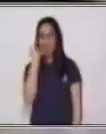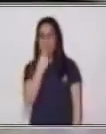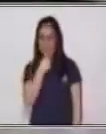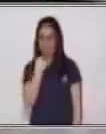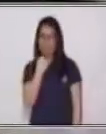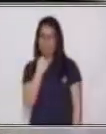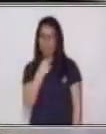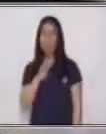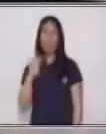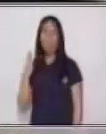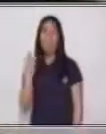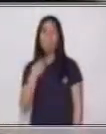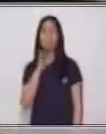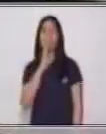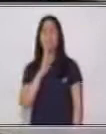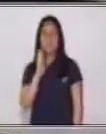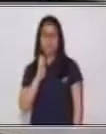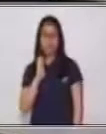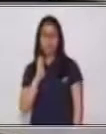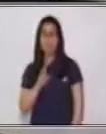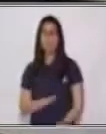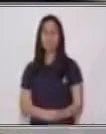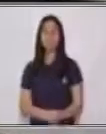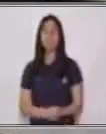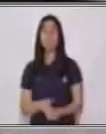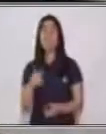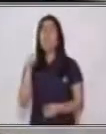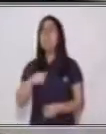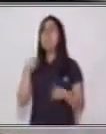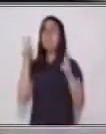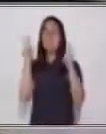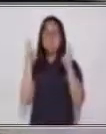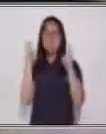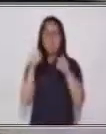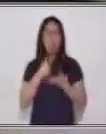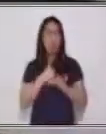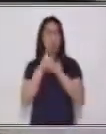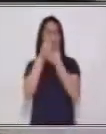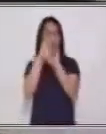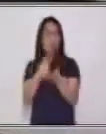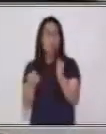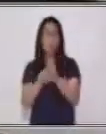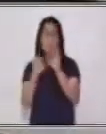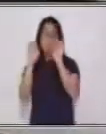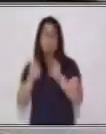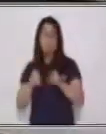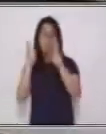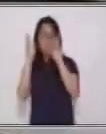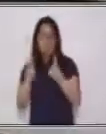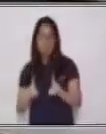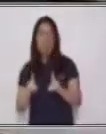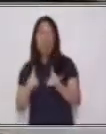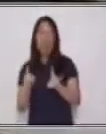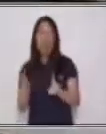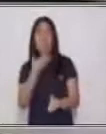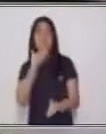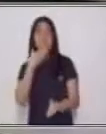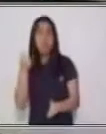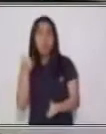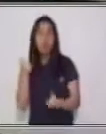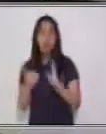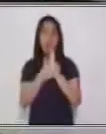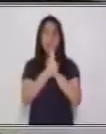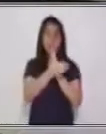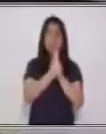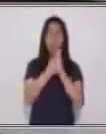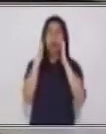discapacidad, este tema le ayudará a ejercitar habilidades y destrezas como la atención, memoria, las